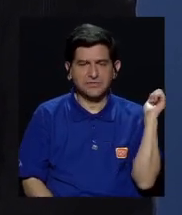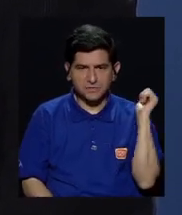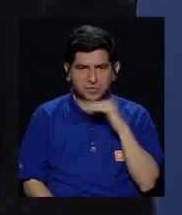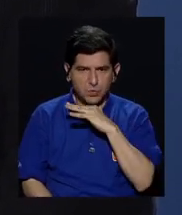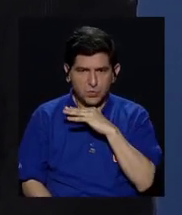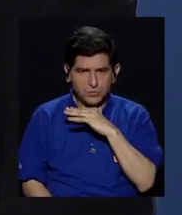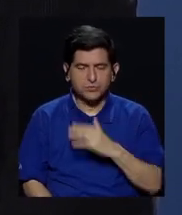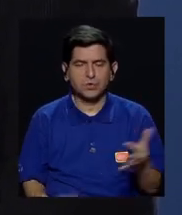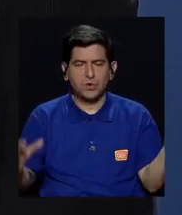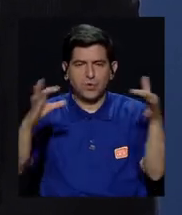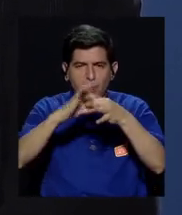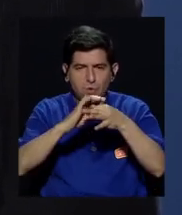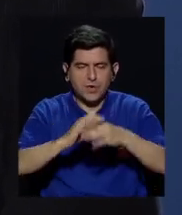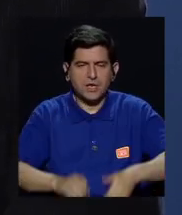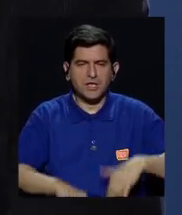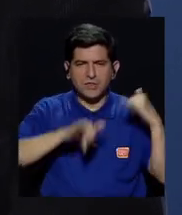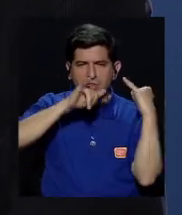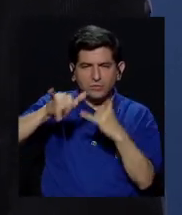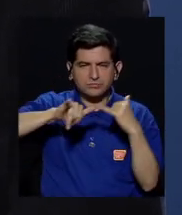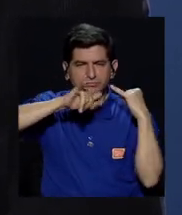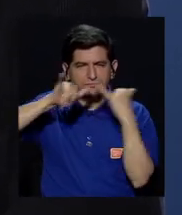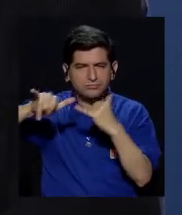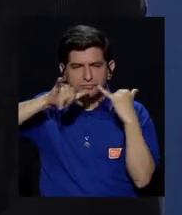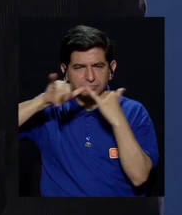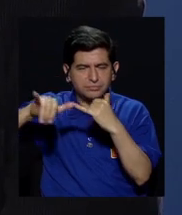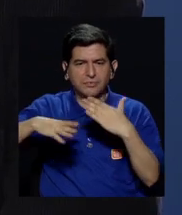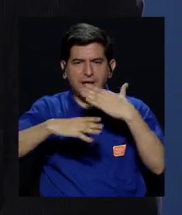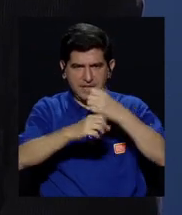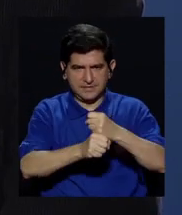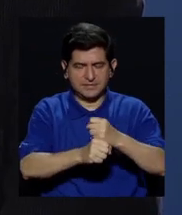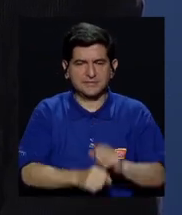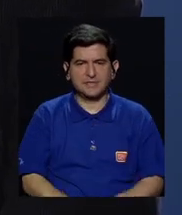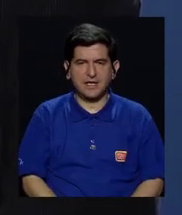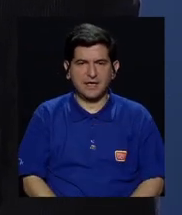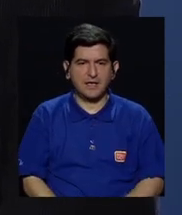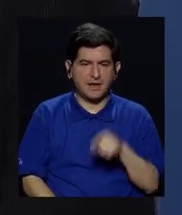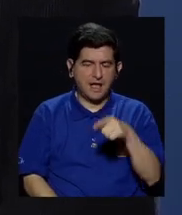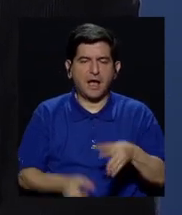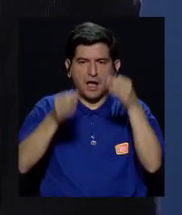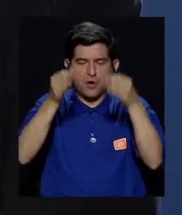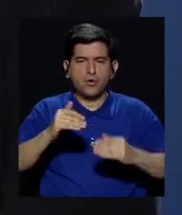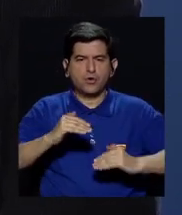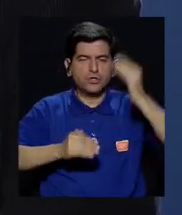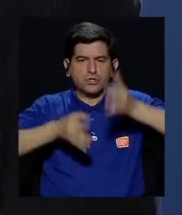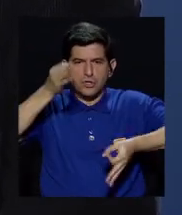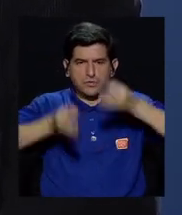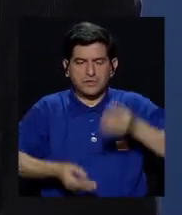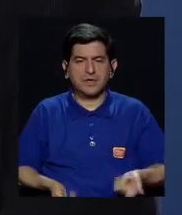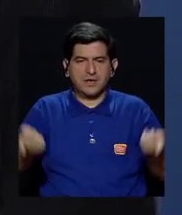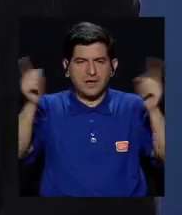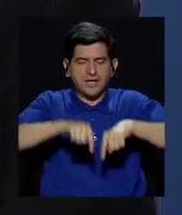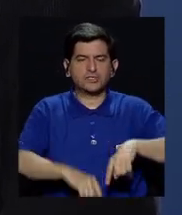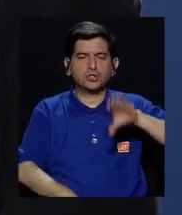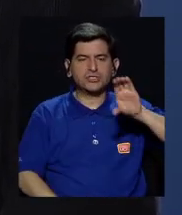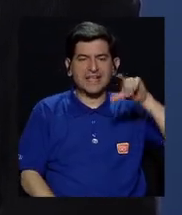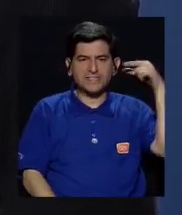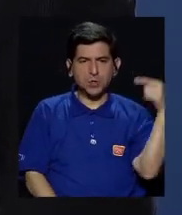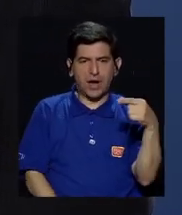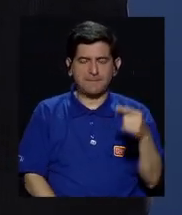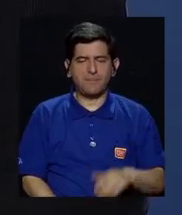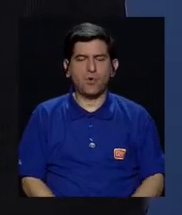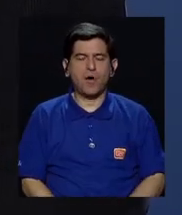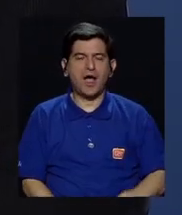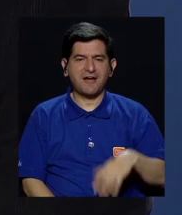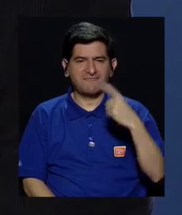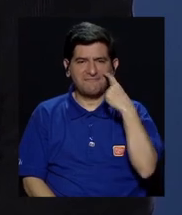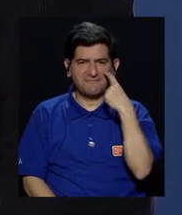corrupción ligado a una denuncia permanente que él hizo de la corte suprema de justicia que en el caso de celso gamboa con